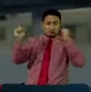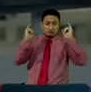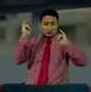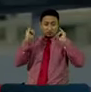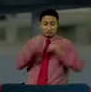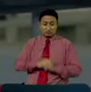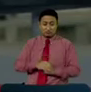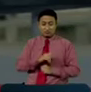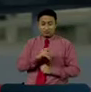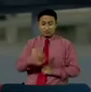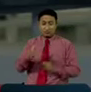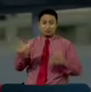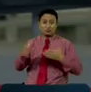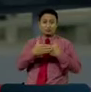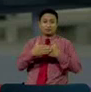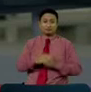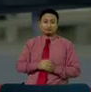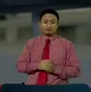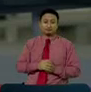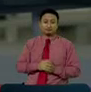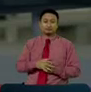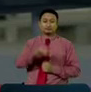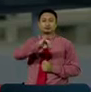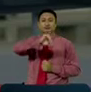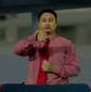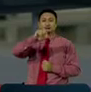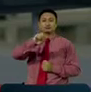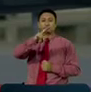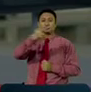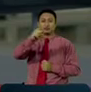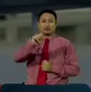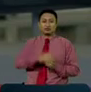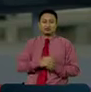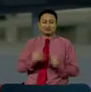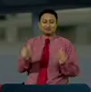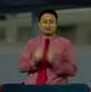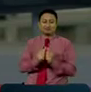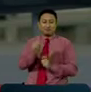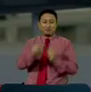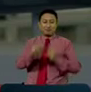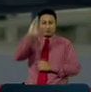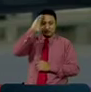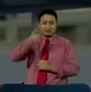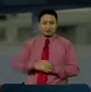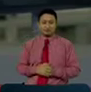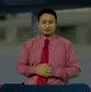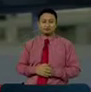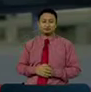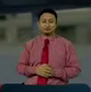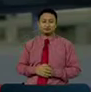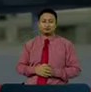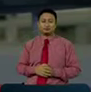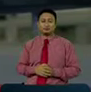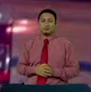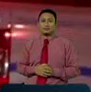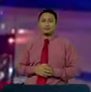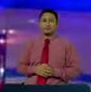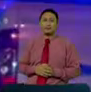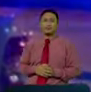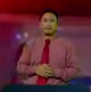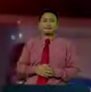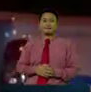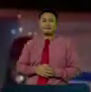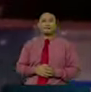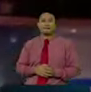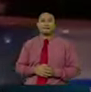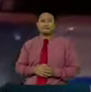licor permanezcan cerrados. Jorge Salazar acompañó a un grupo de agentes de la policía durante estos controles.